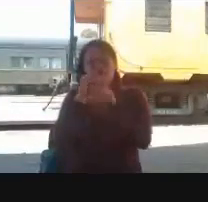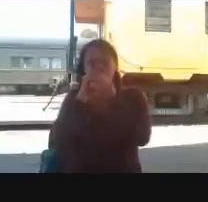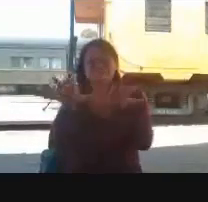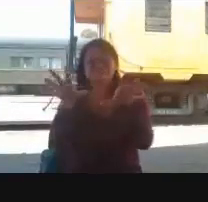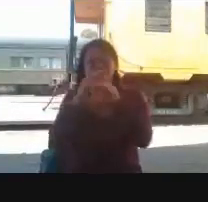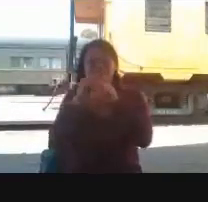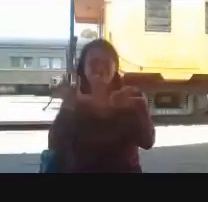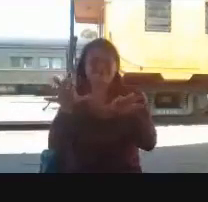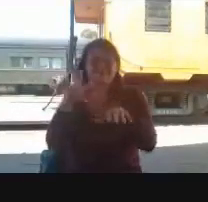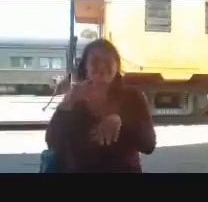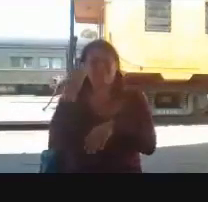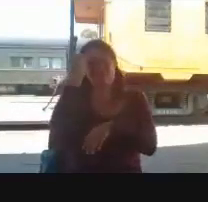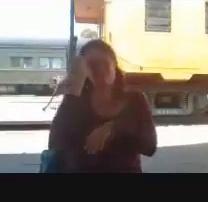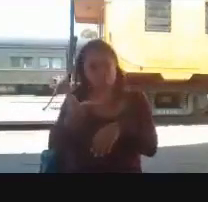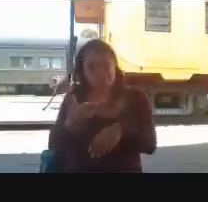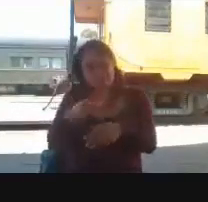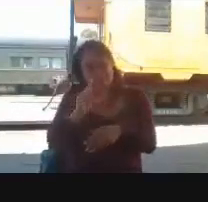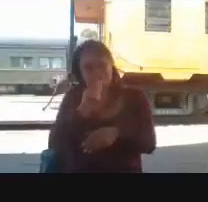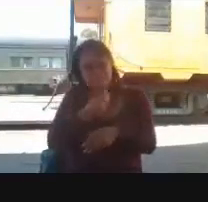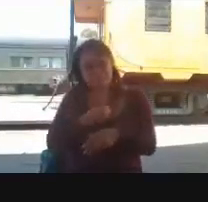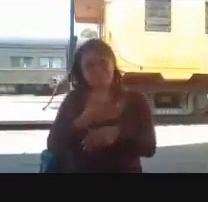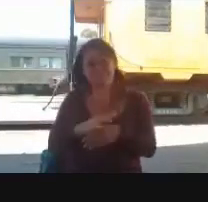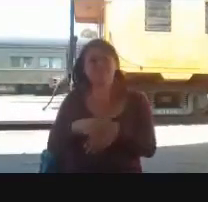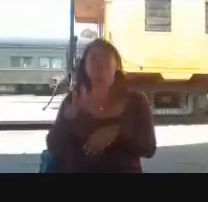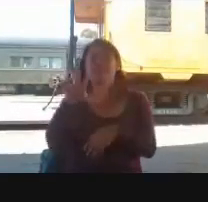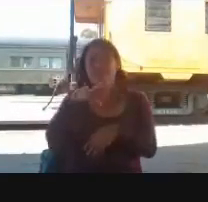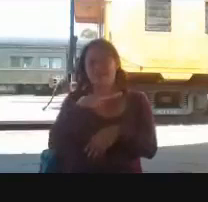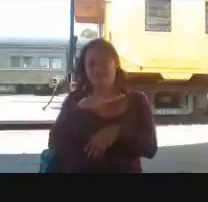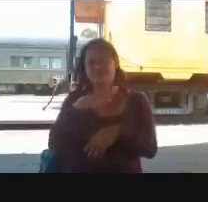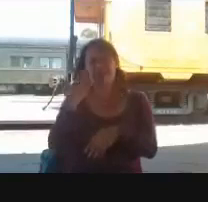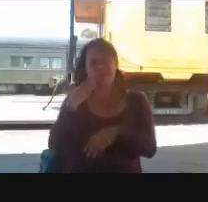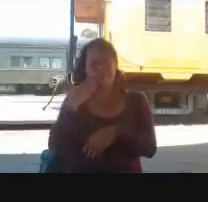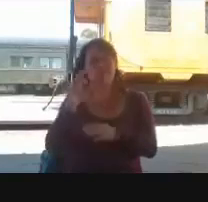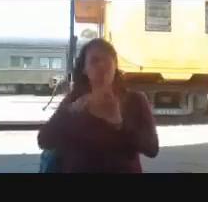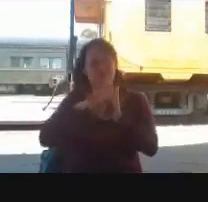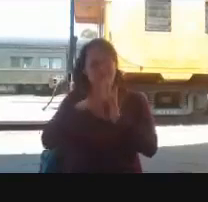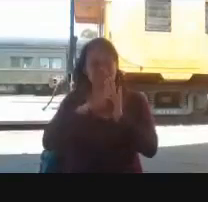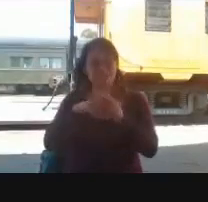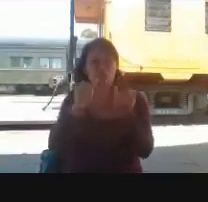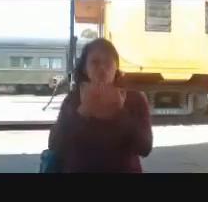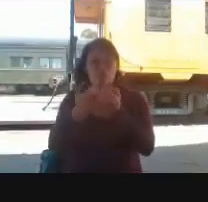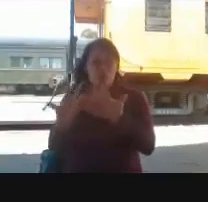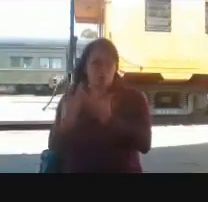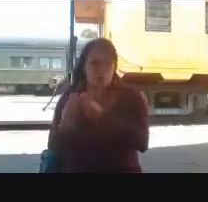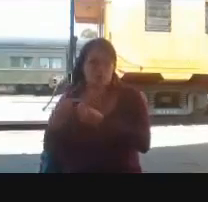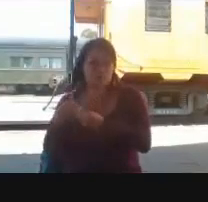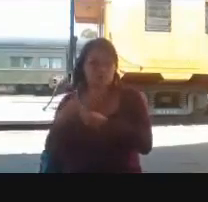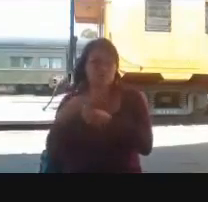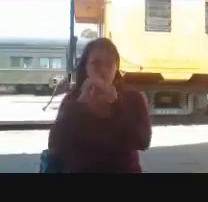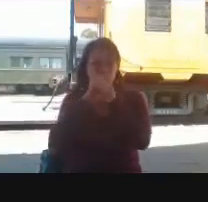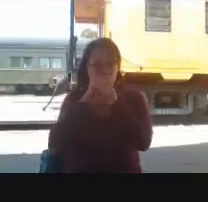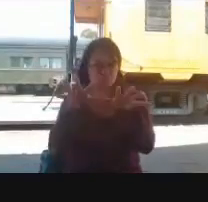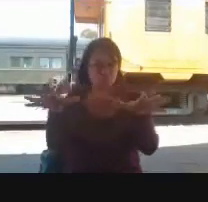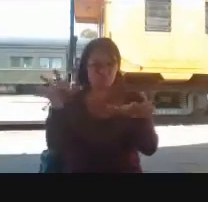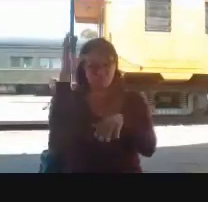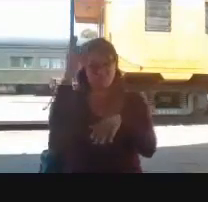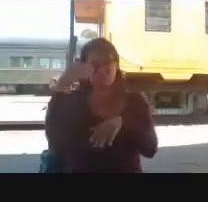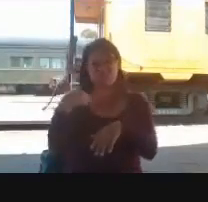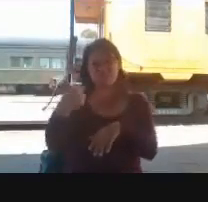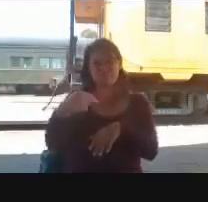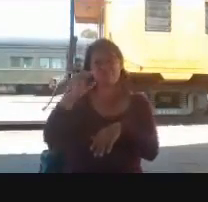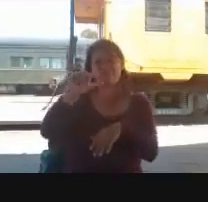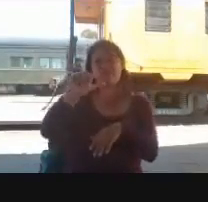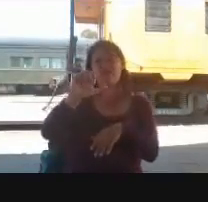Concom es nuestra página oficial en Facebook y en Instagram. Por el otro lado están las redes mías de divulgación de ciencia, yo soy el Doc, bueno, estoy